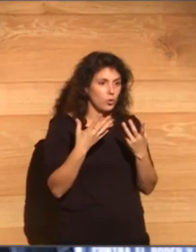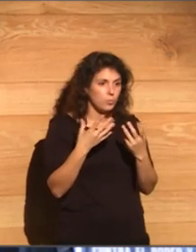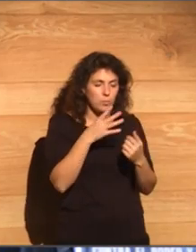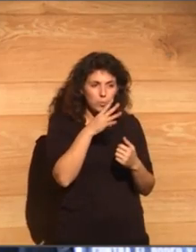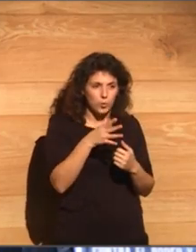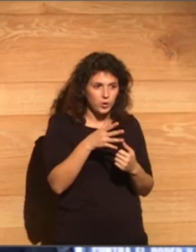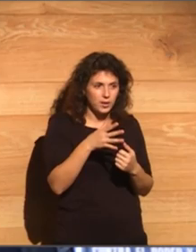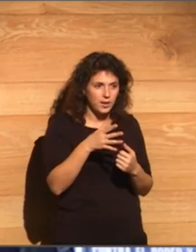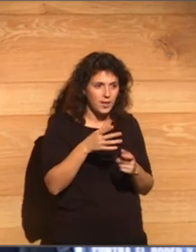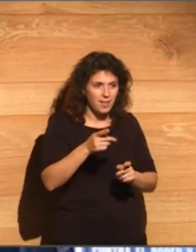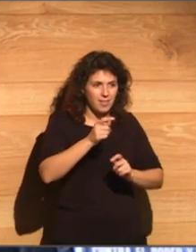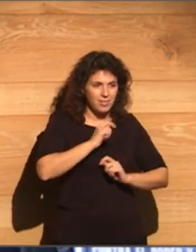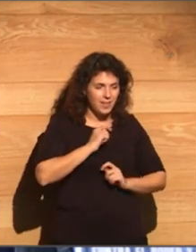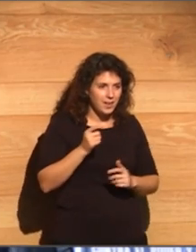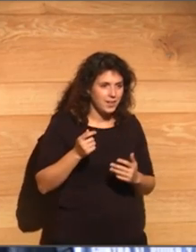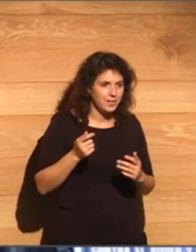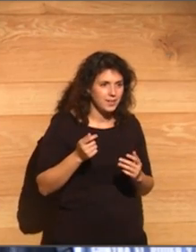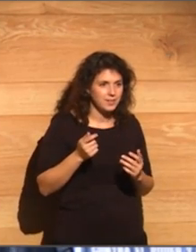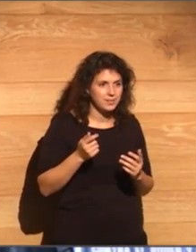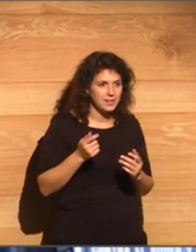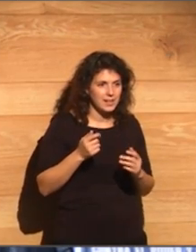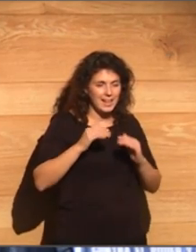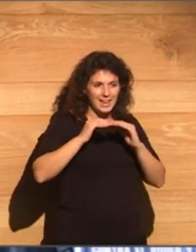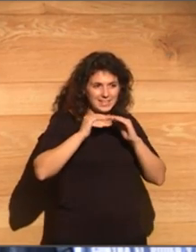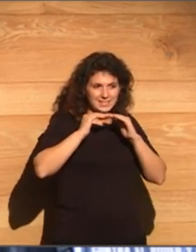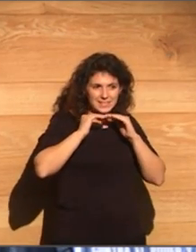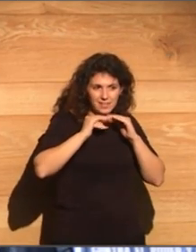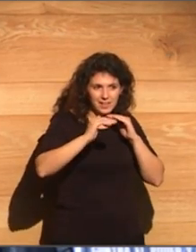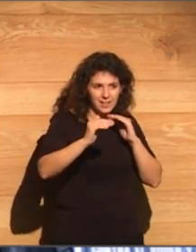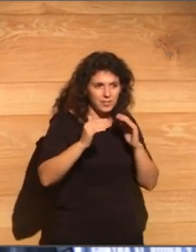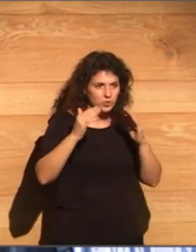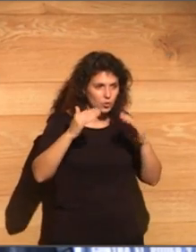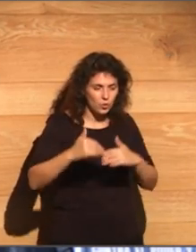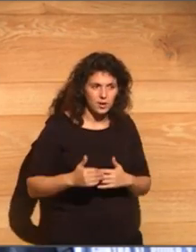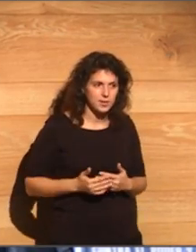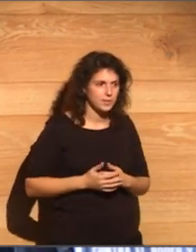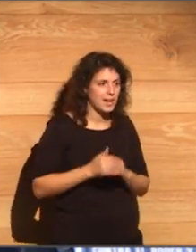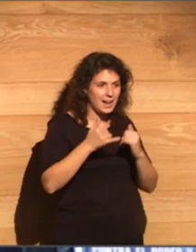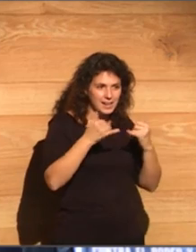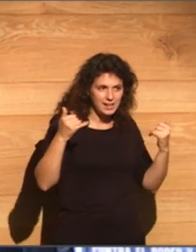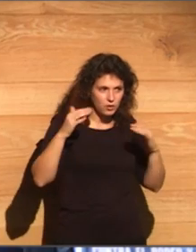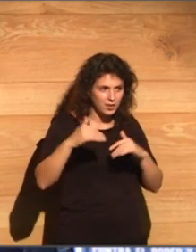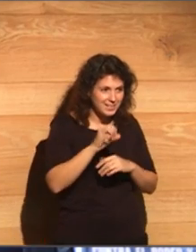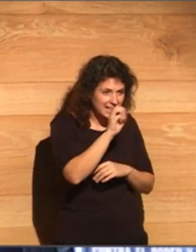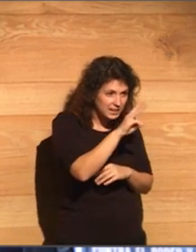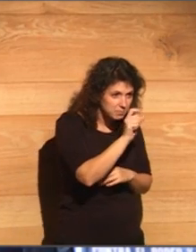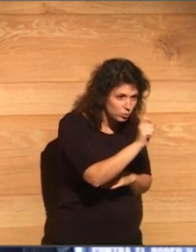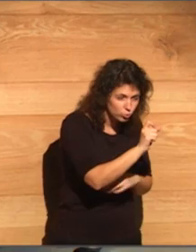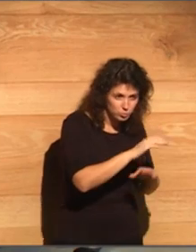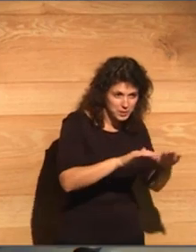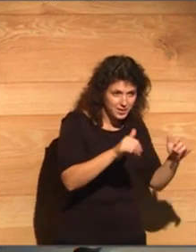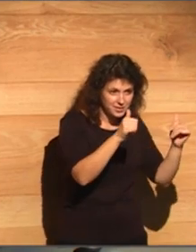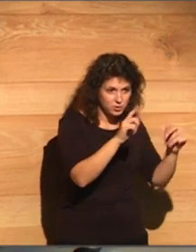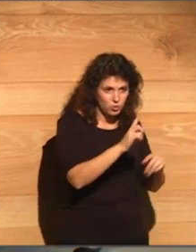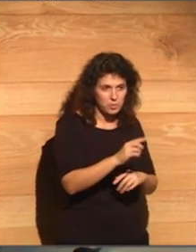da una flotabilidad y una virguería que no da esa estabilidad caligráfica y lineal. 13 minutos nada más, ¿no?